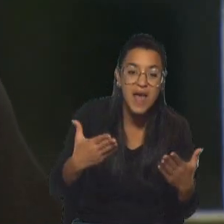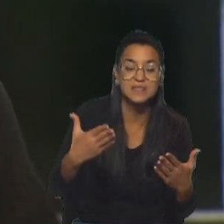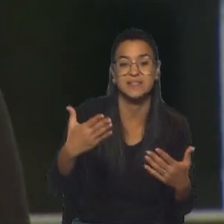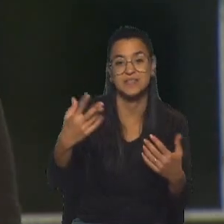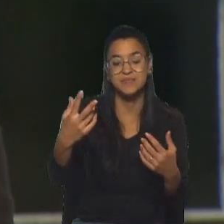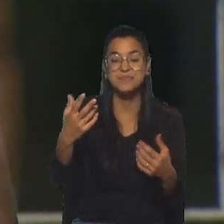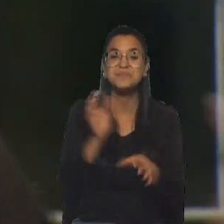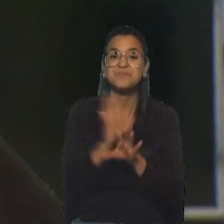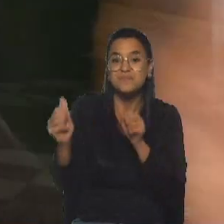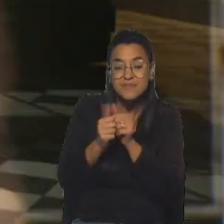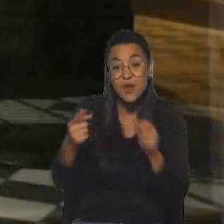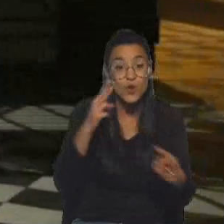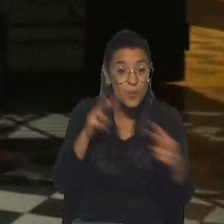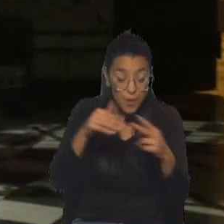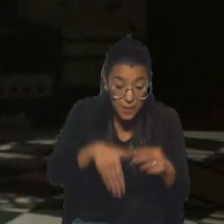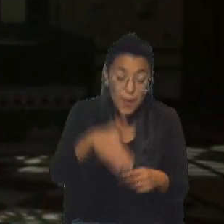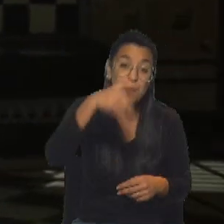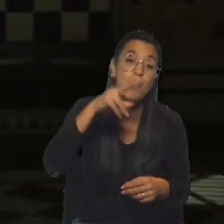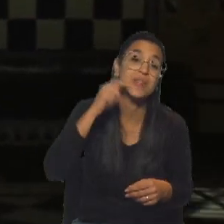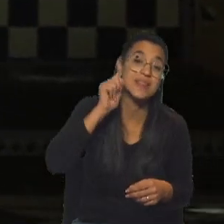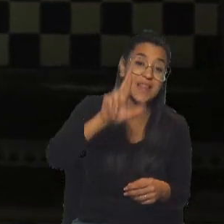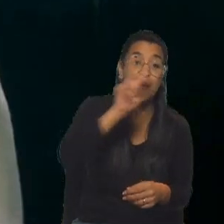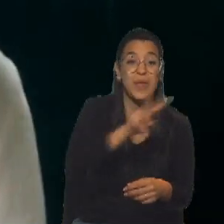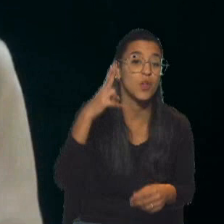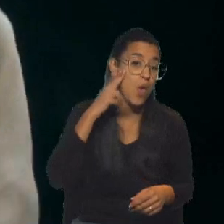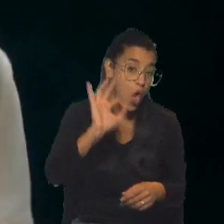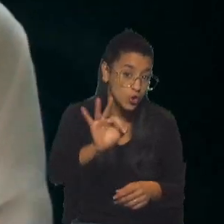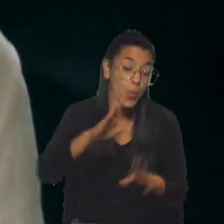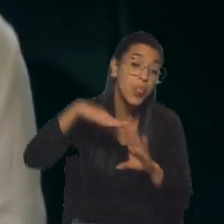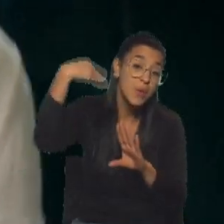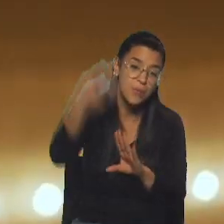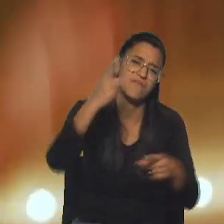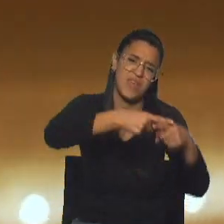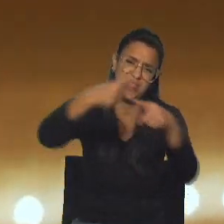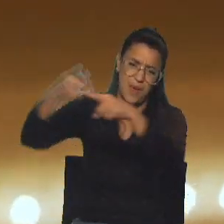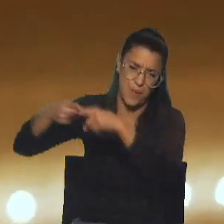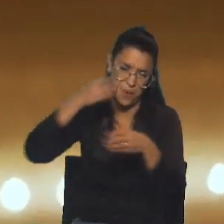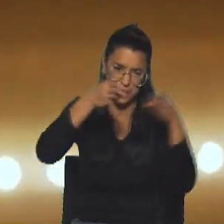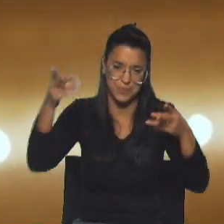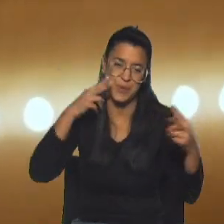siempre y nos vemos. Primero el Movistar Arena el 29 de octubre y después en todos los festivales.